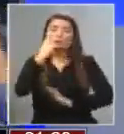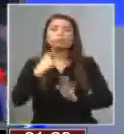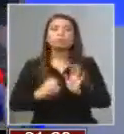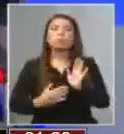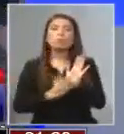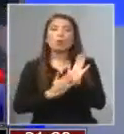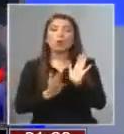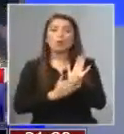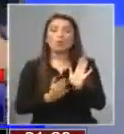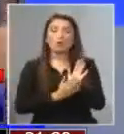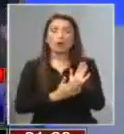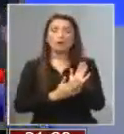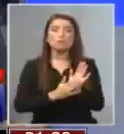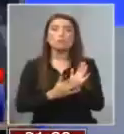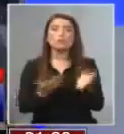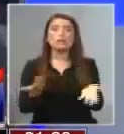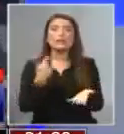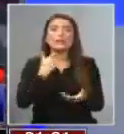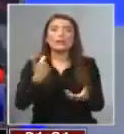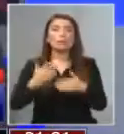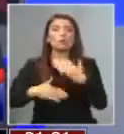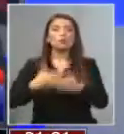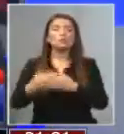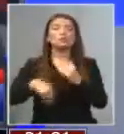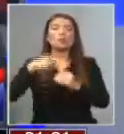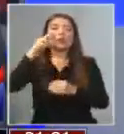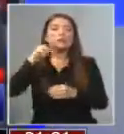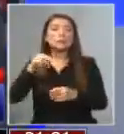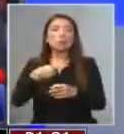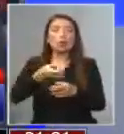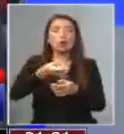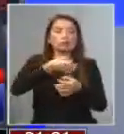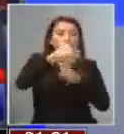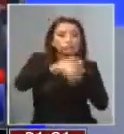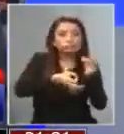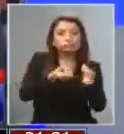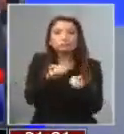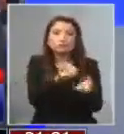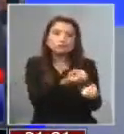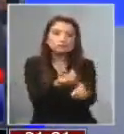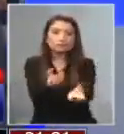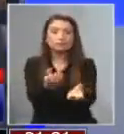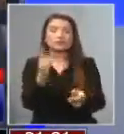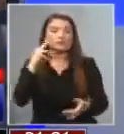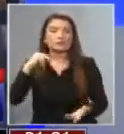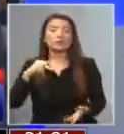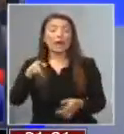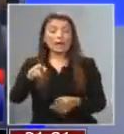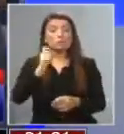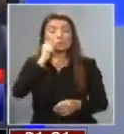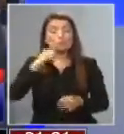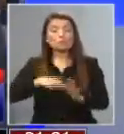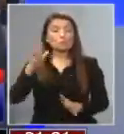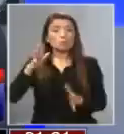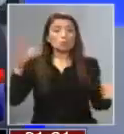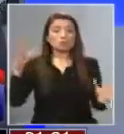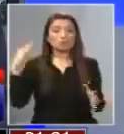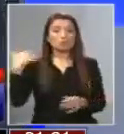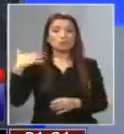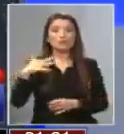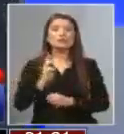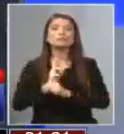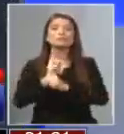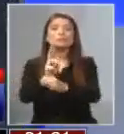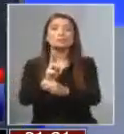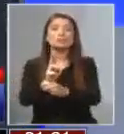que es un proceso en que no ha habido manipulación, etcétera. Bueno, ahí no importa mucho la representación, ahí importa mucho la pregunta de ¿ante quién hay